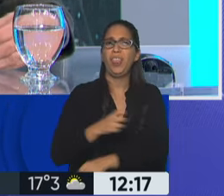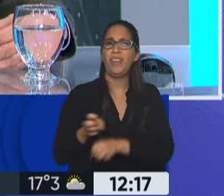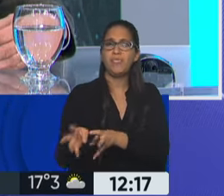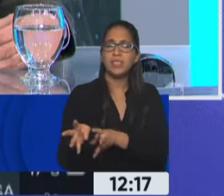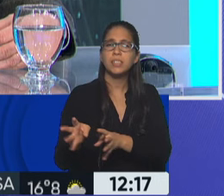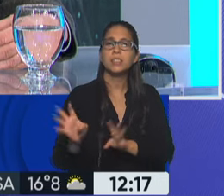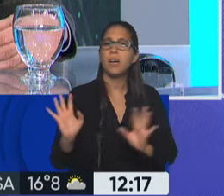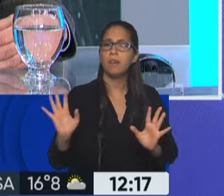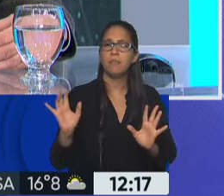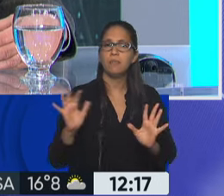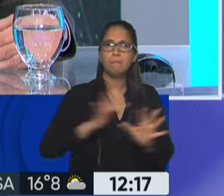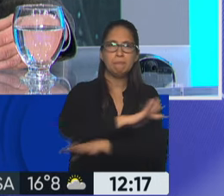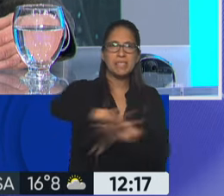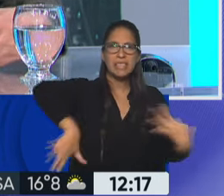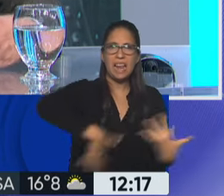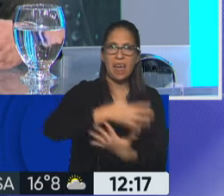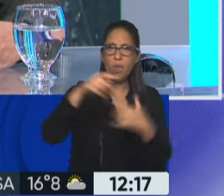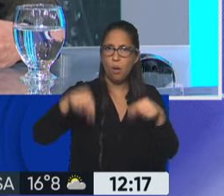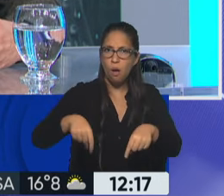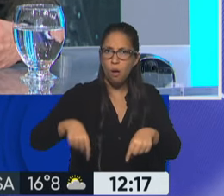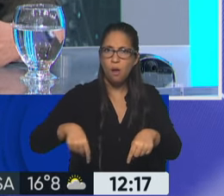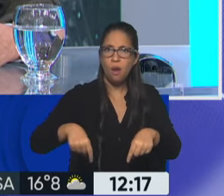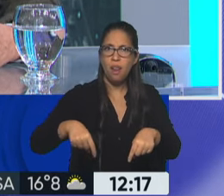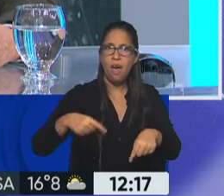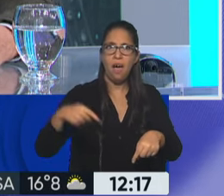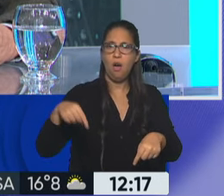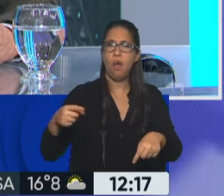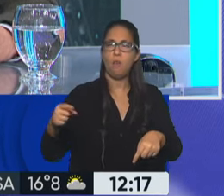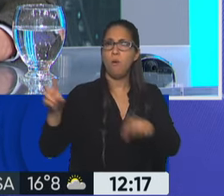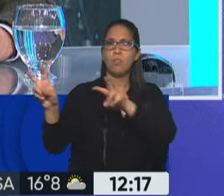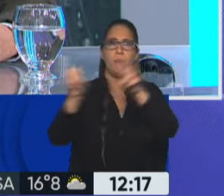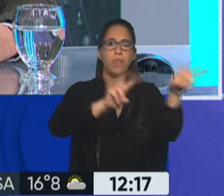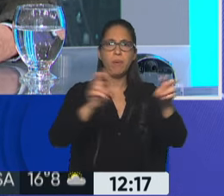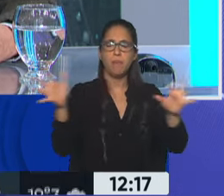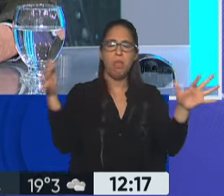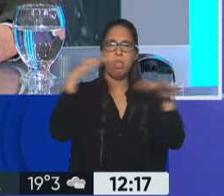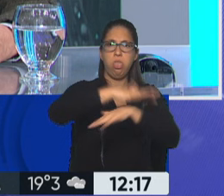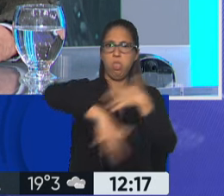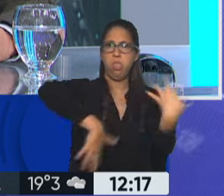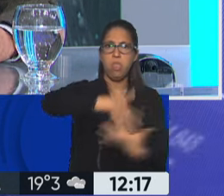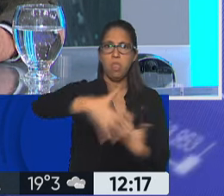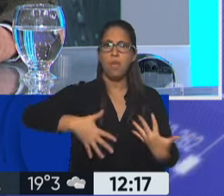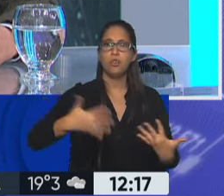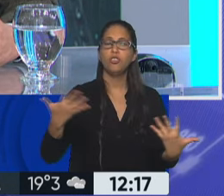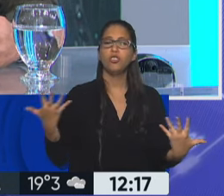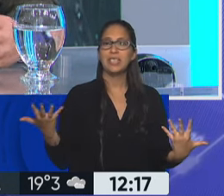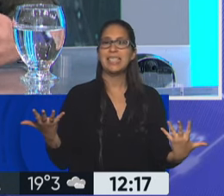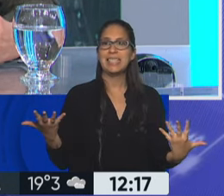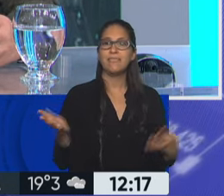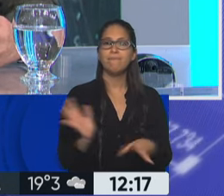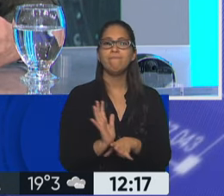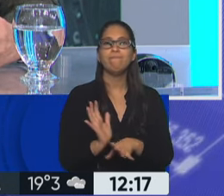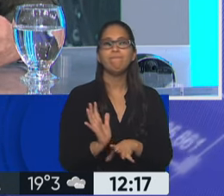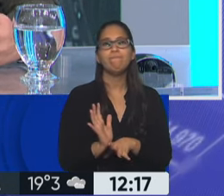todo está todo entremezclado ahora no está muy muy cruzado por lo tanto hay en cierto en cierto modo hay una un pedido de